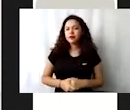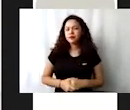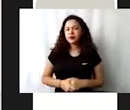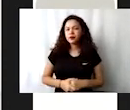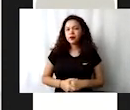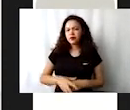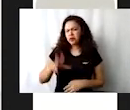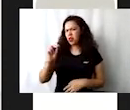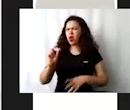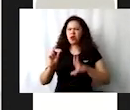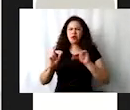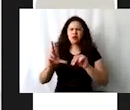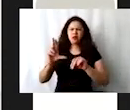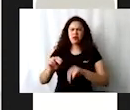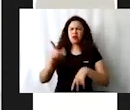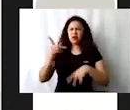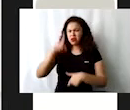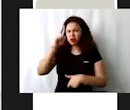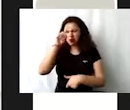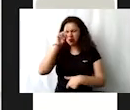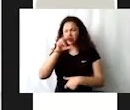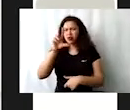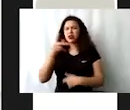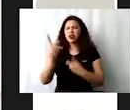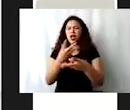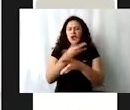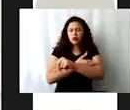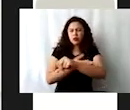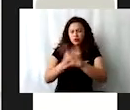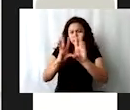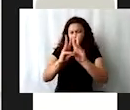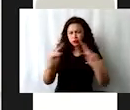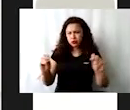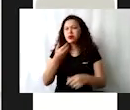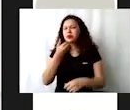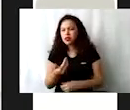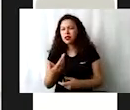No, esto no es función del consejo. Ocúpate de solucionarlo, Luis. ¿Quién, yo?